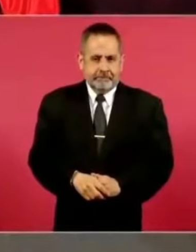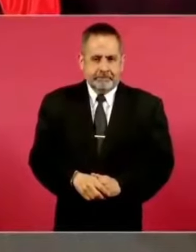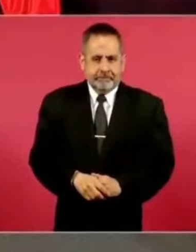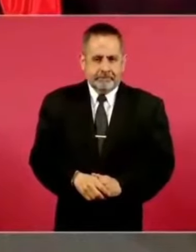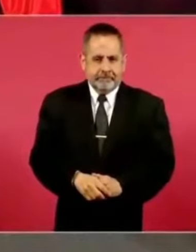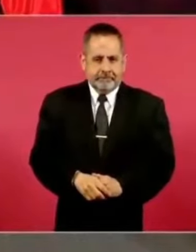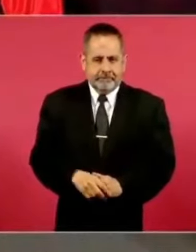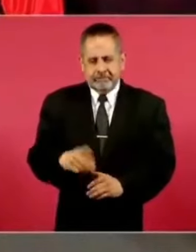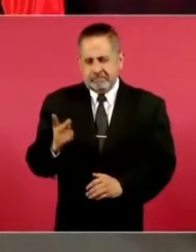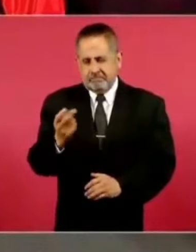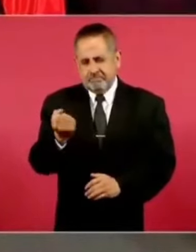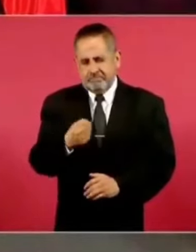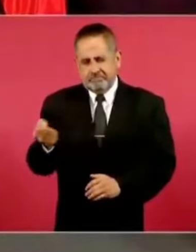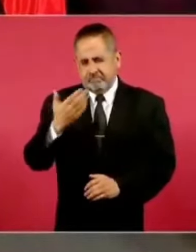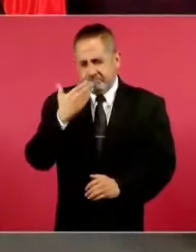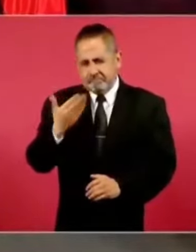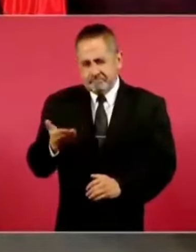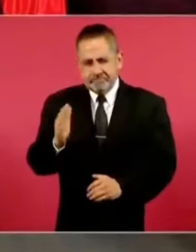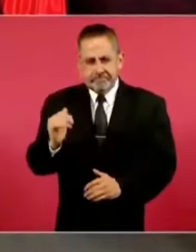Los dos son muy